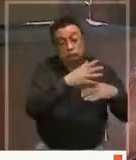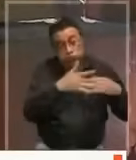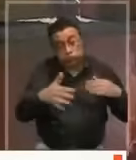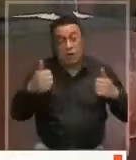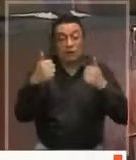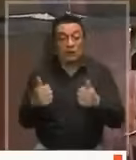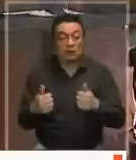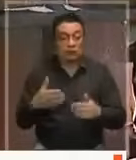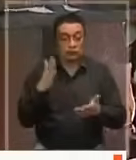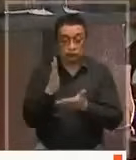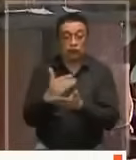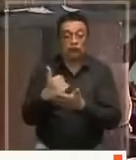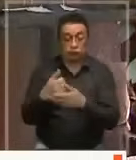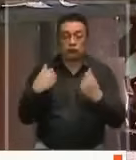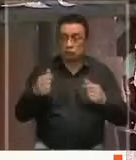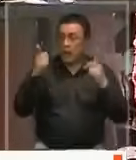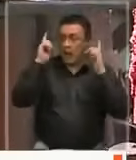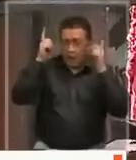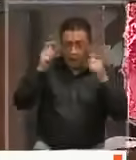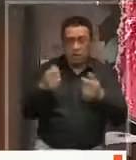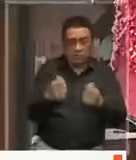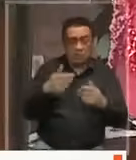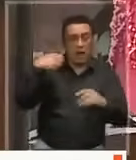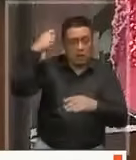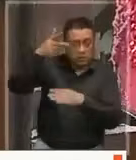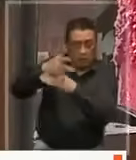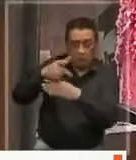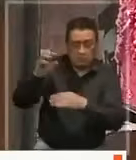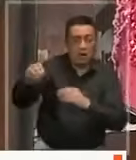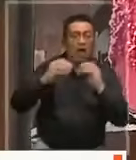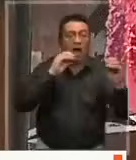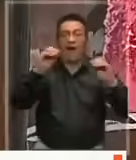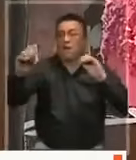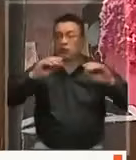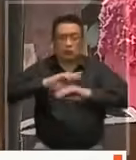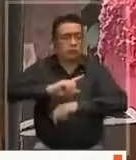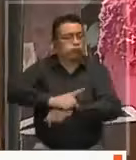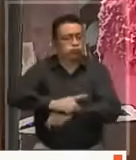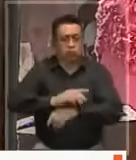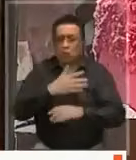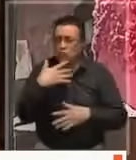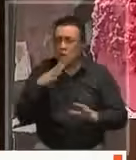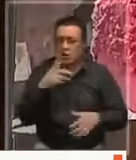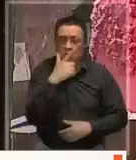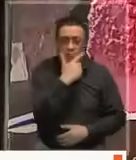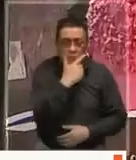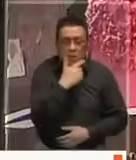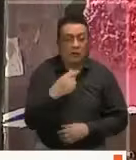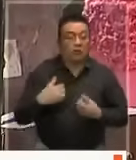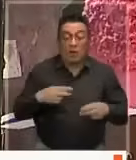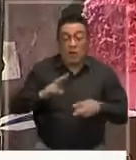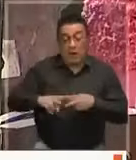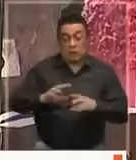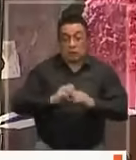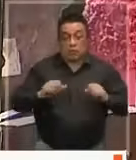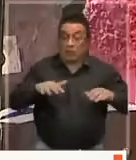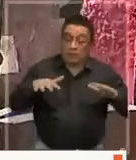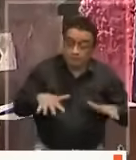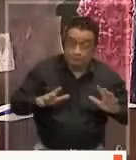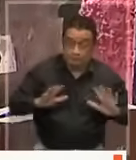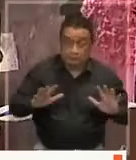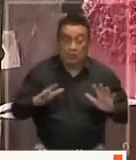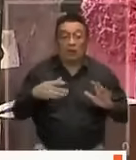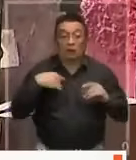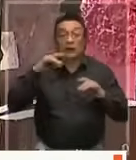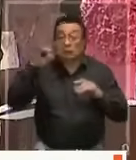Estamos organizados con una alarma, cámara, y avisamos cualquier cosa sospechosa. Nosotros no podemos hacer nada, así que apenas vemos